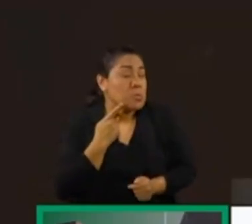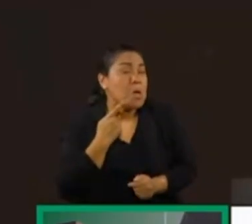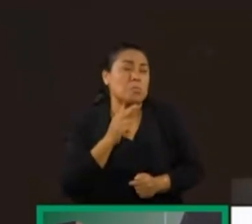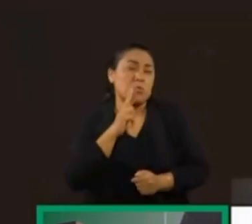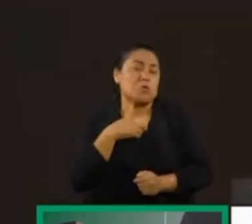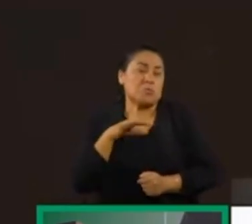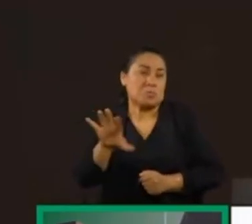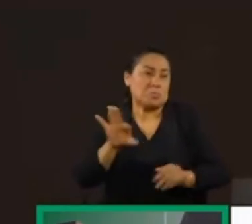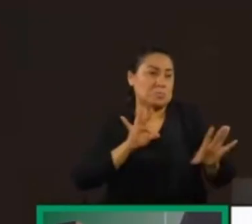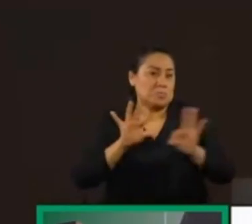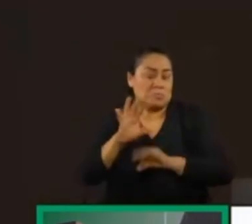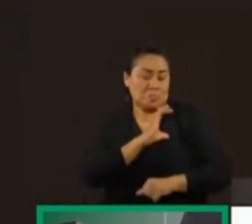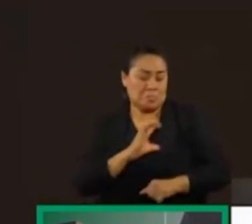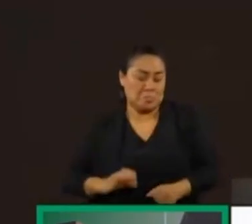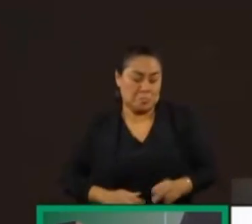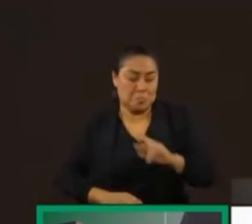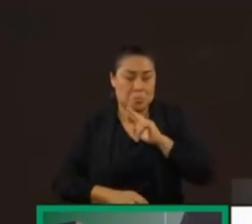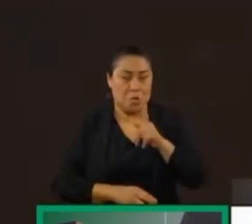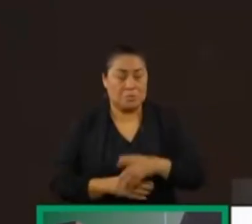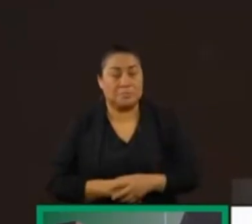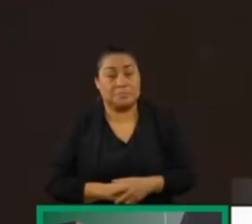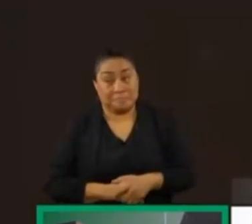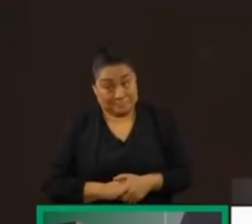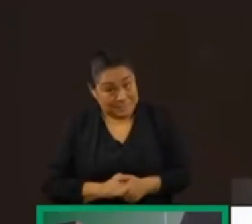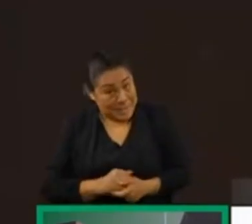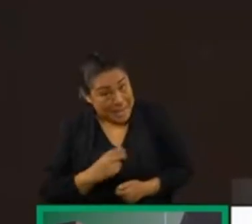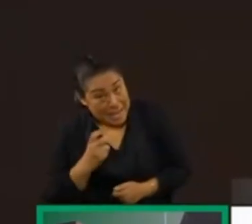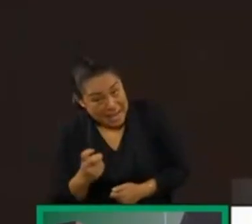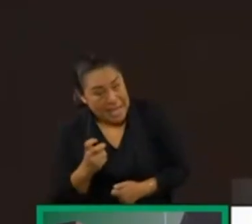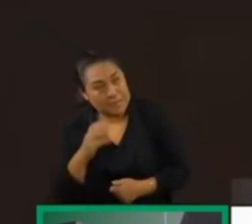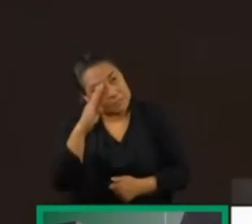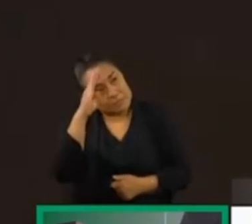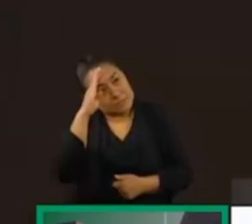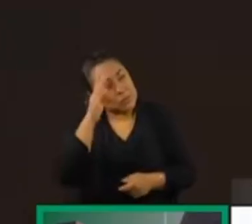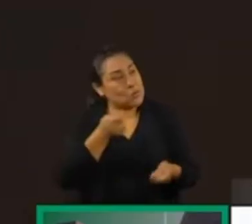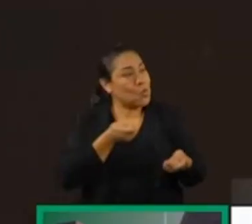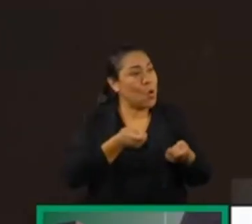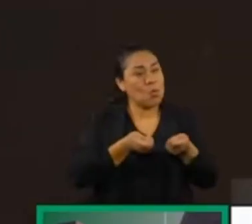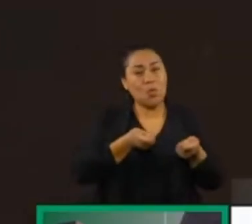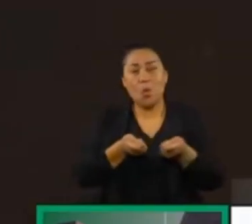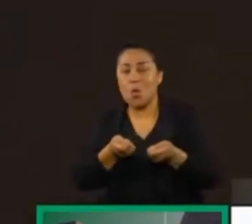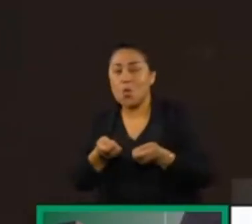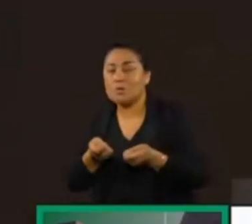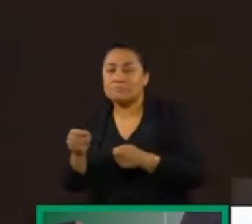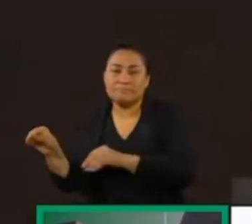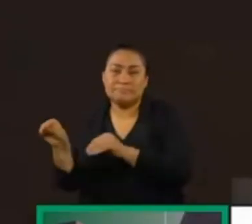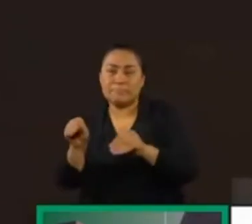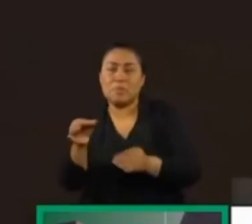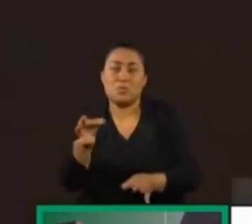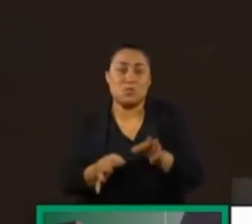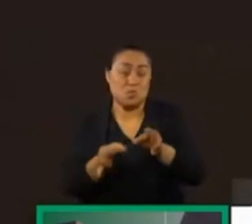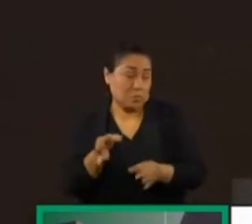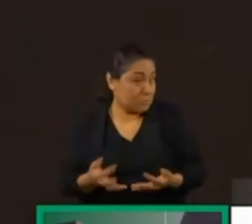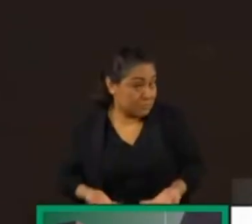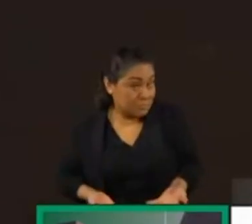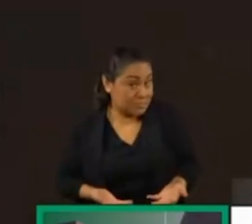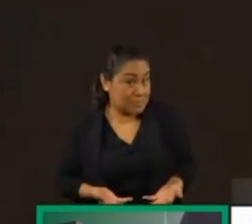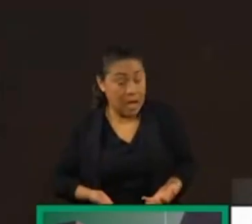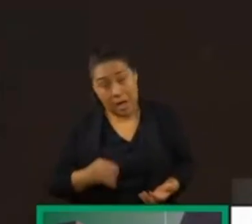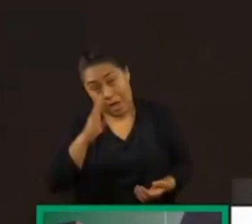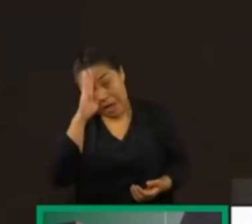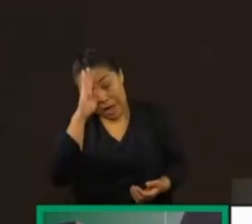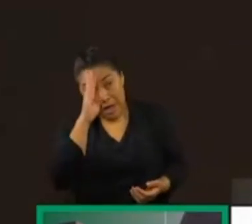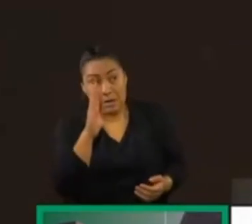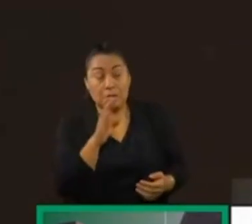gente. Ese es el control judicial que ustedes nos brindan como garantía para decirnos que no nos van